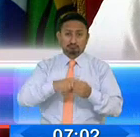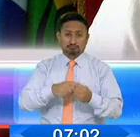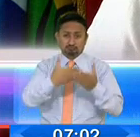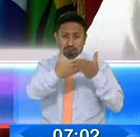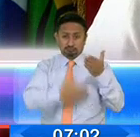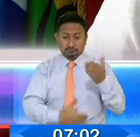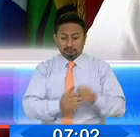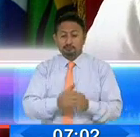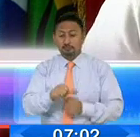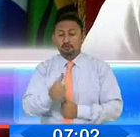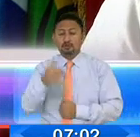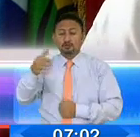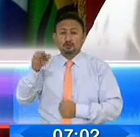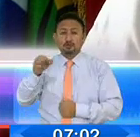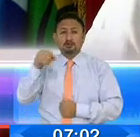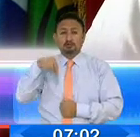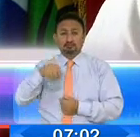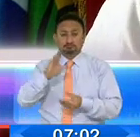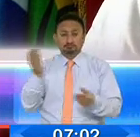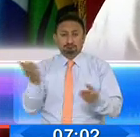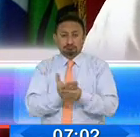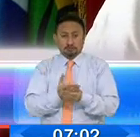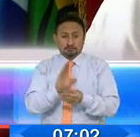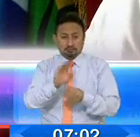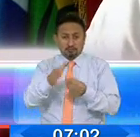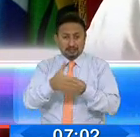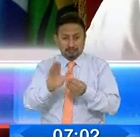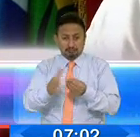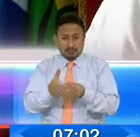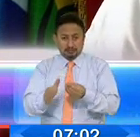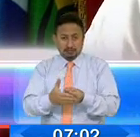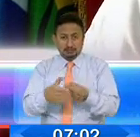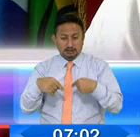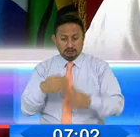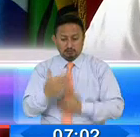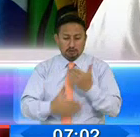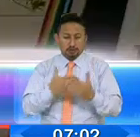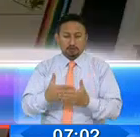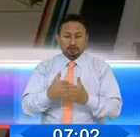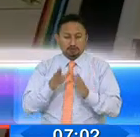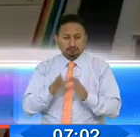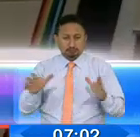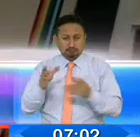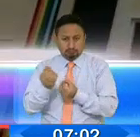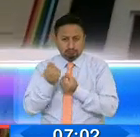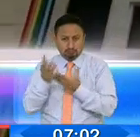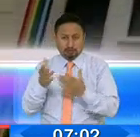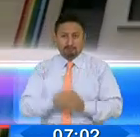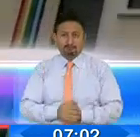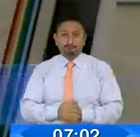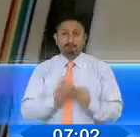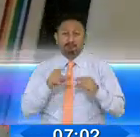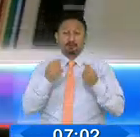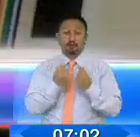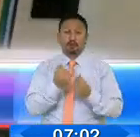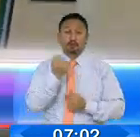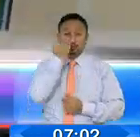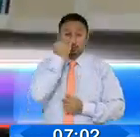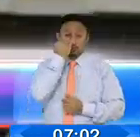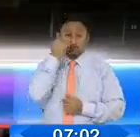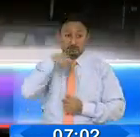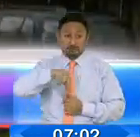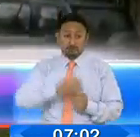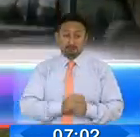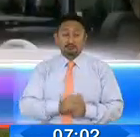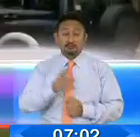otros documentos que vamos a ampliar, porque es un procedimiento de ampliación. En Pachakutik se argumenta que de recibir la